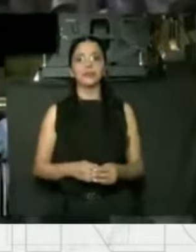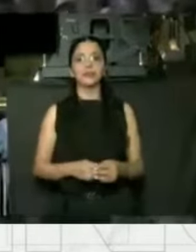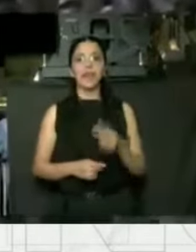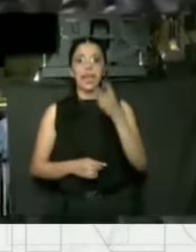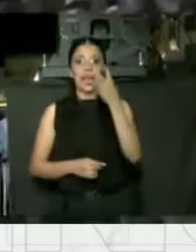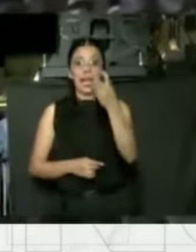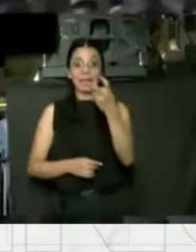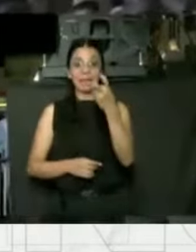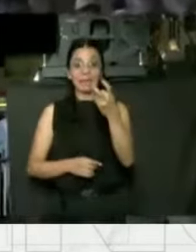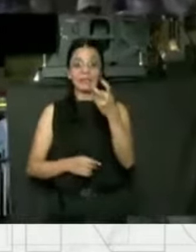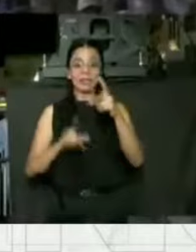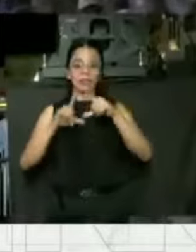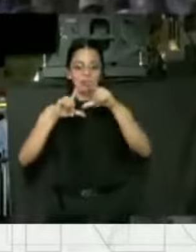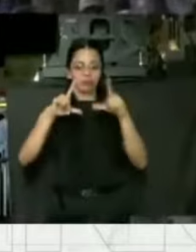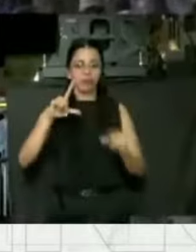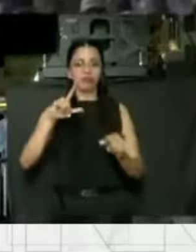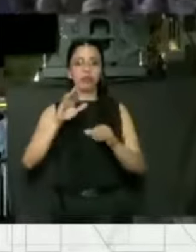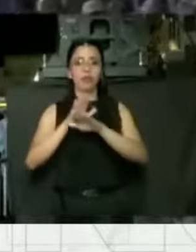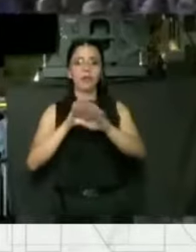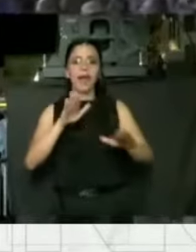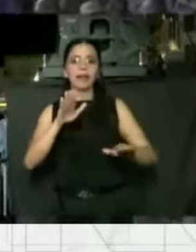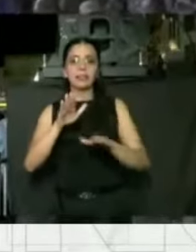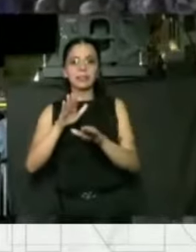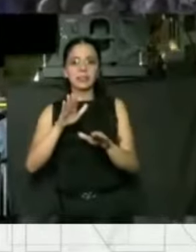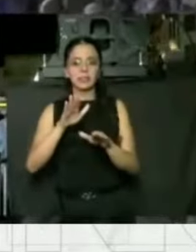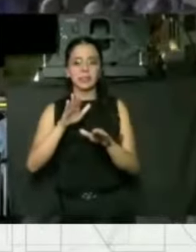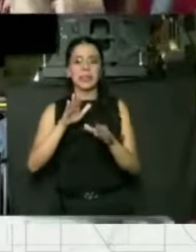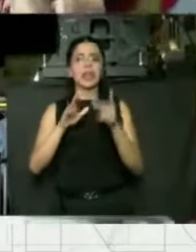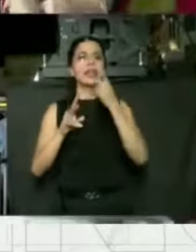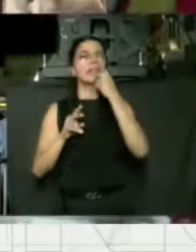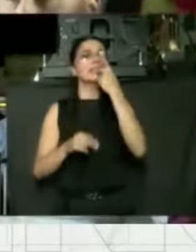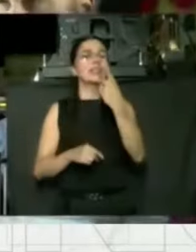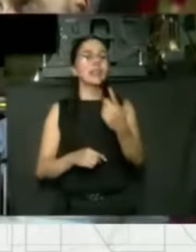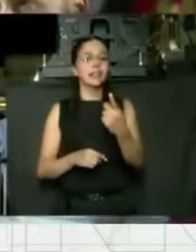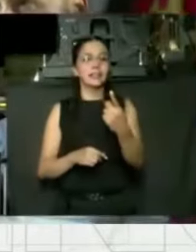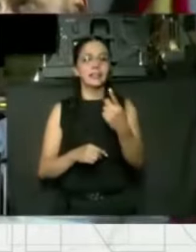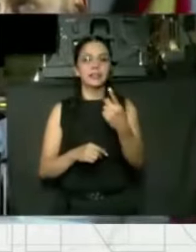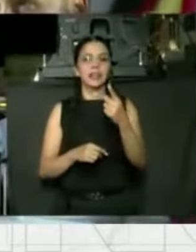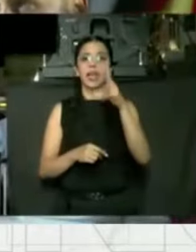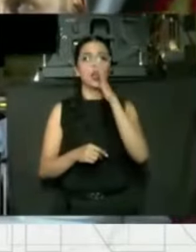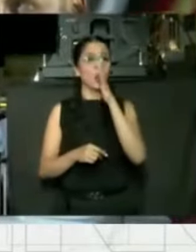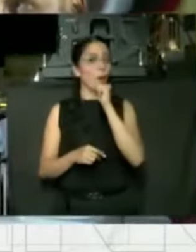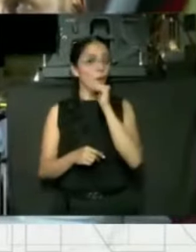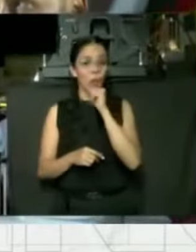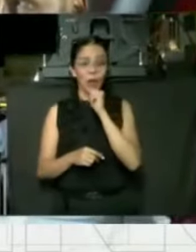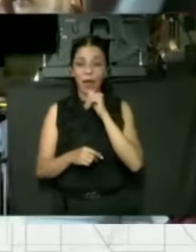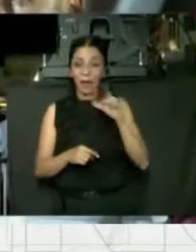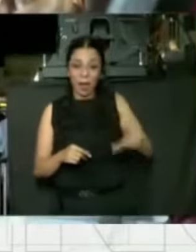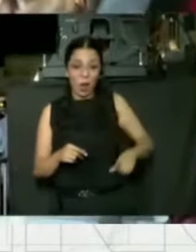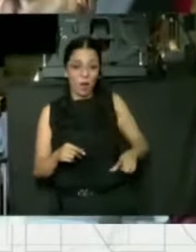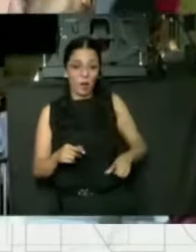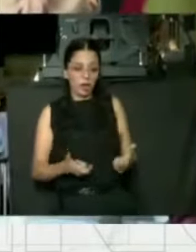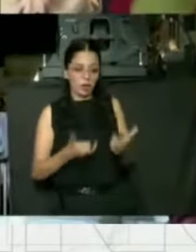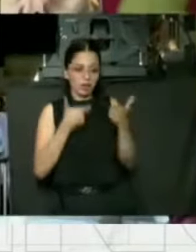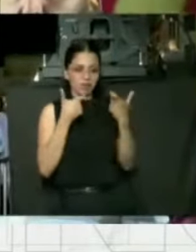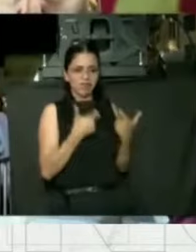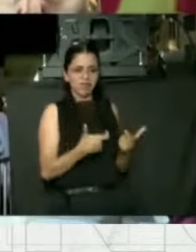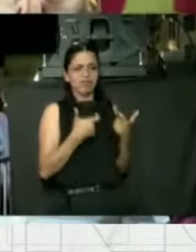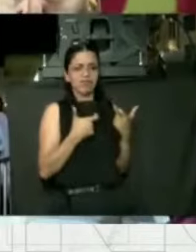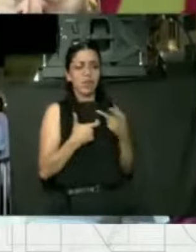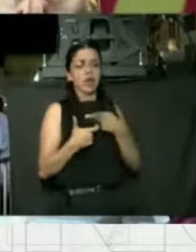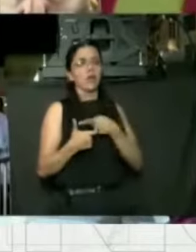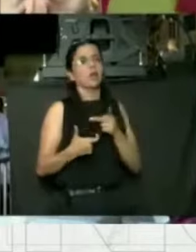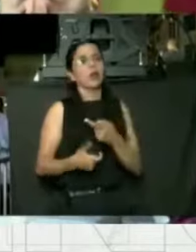es ese principio juarista que dice que no puede haber gobierno rico con